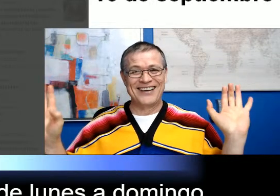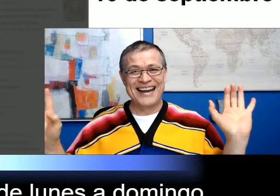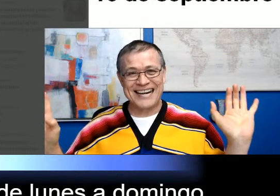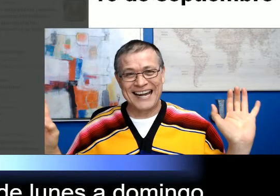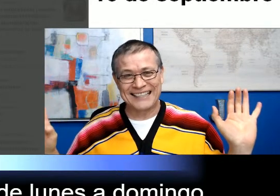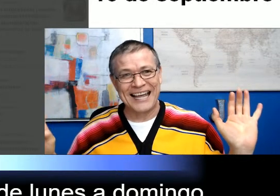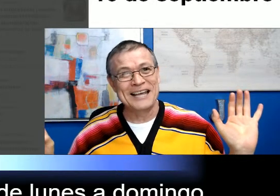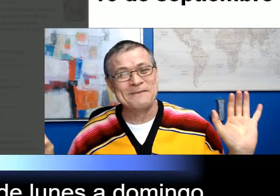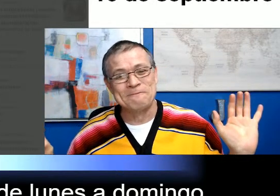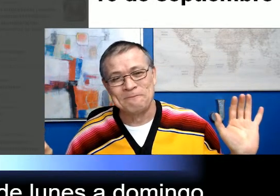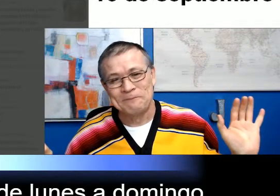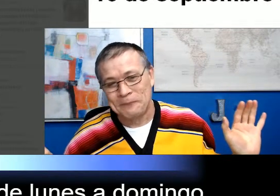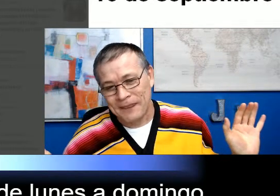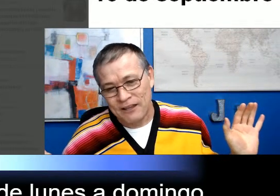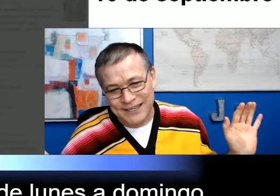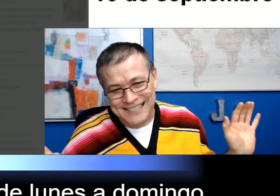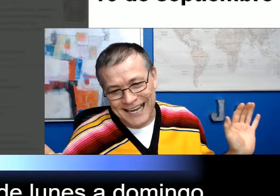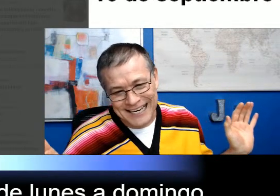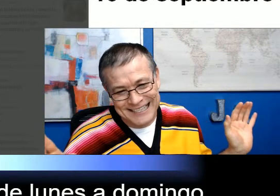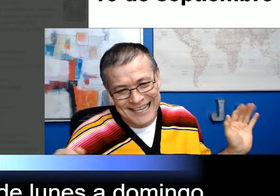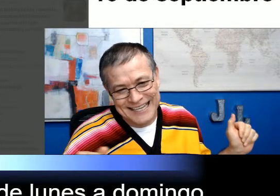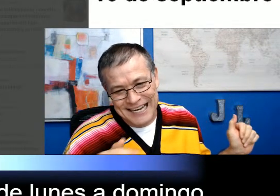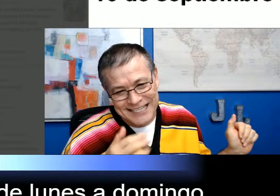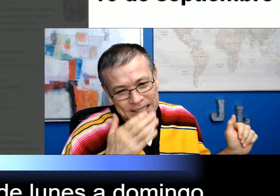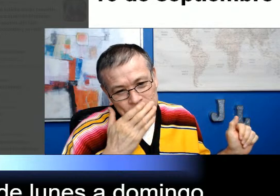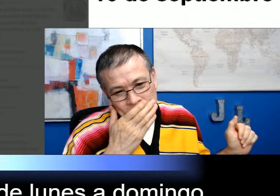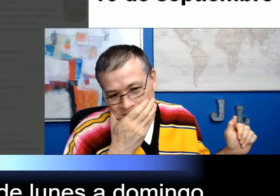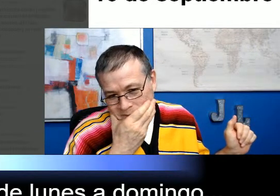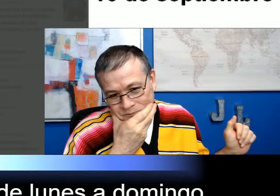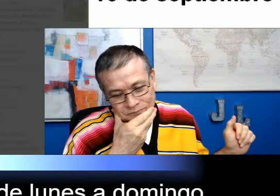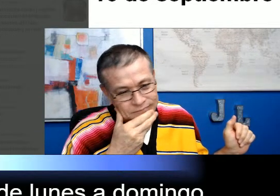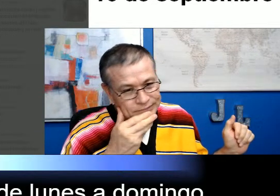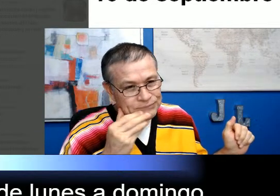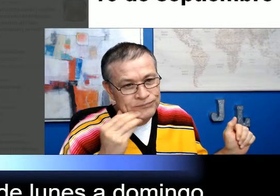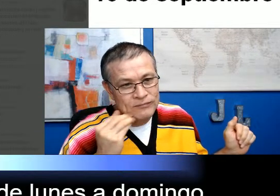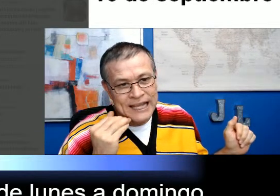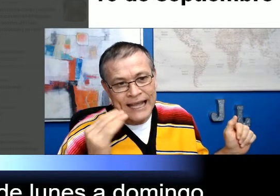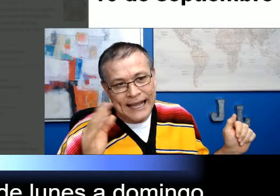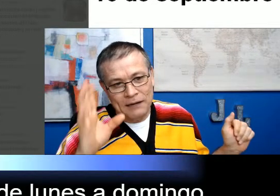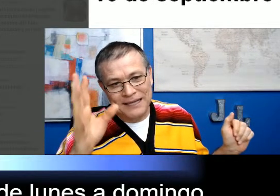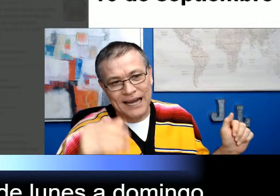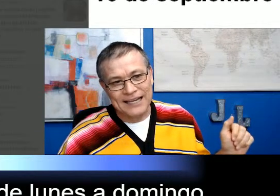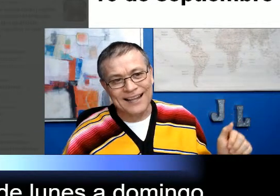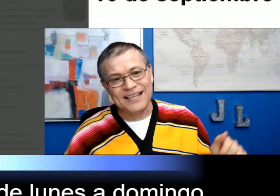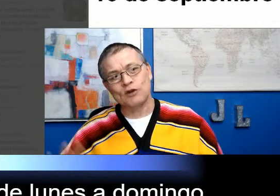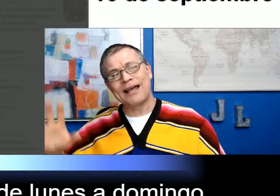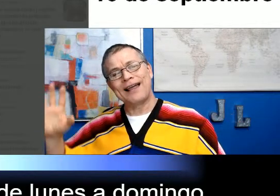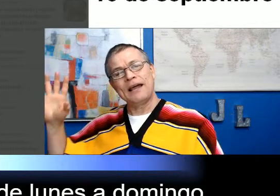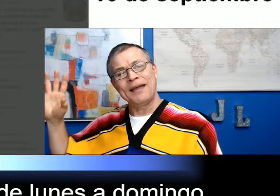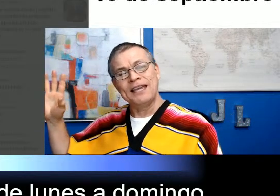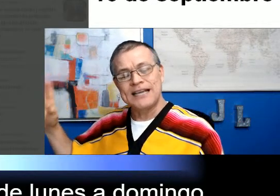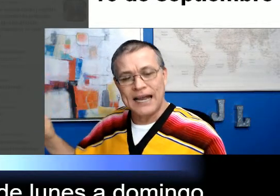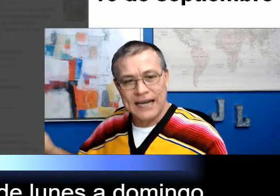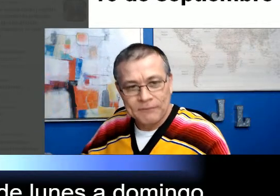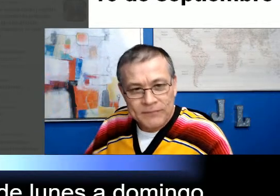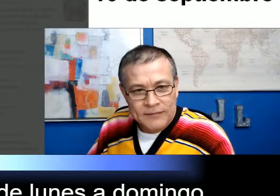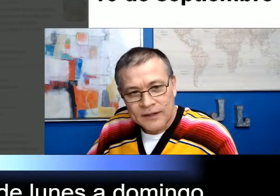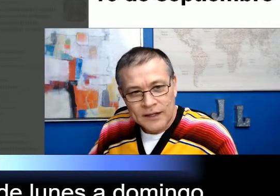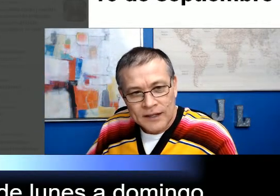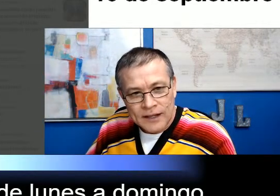Fíjense nomás la carta, fechada el día de ayer. En mi calidad de ciudadana